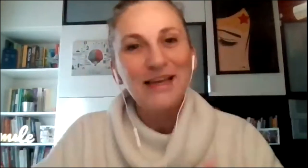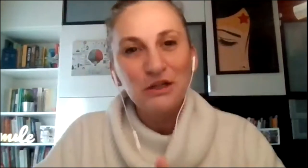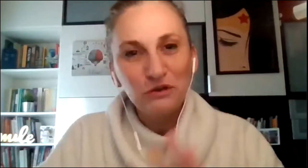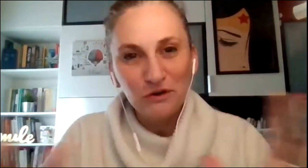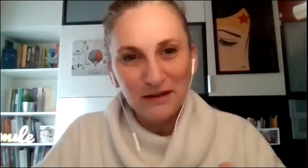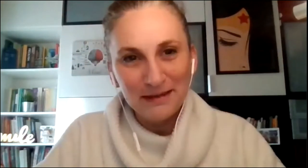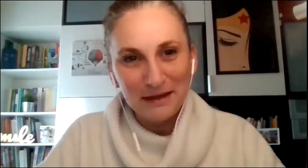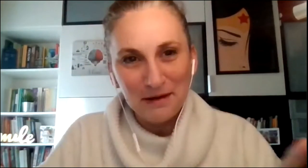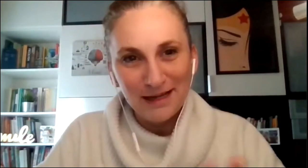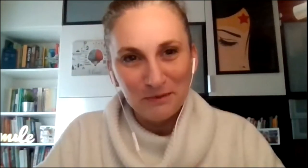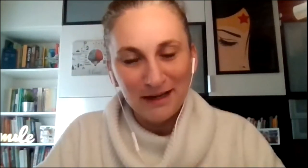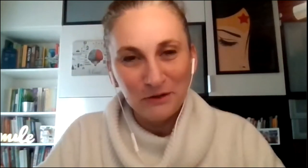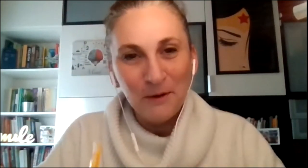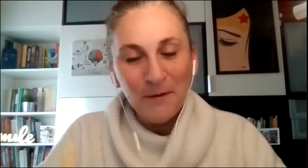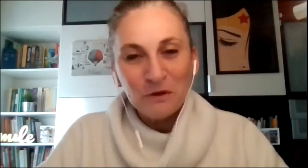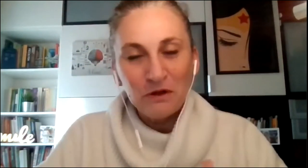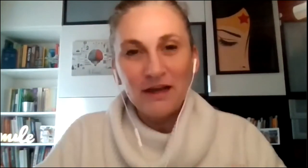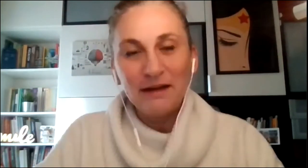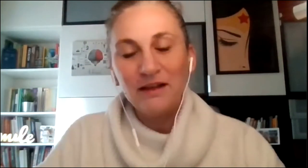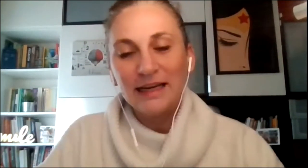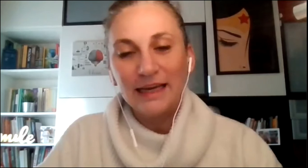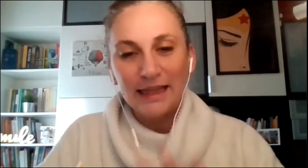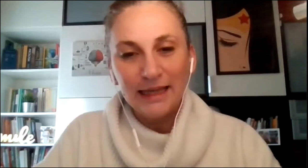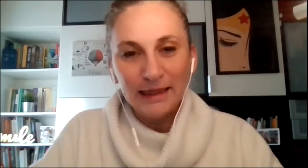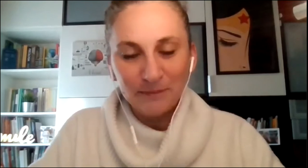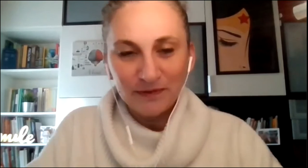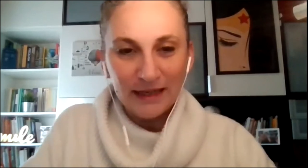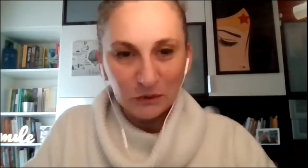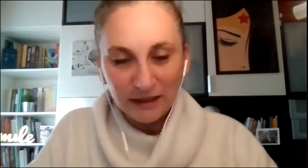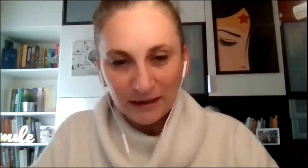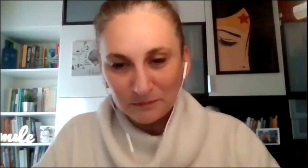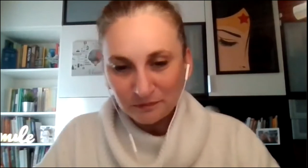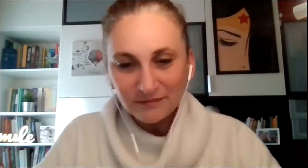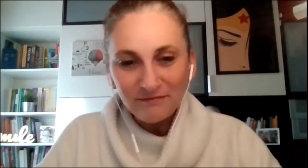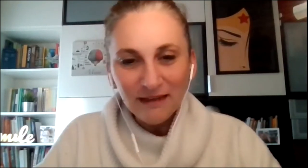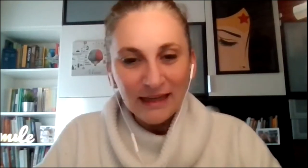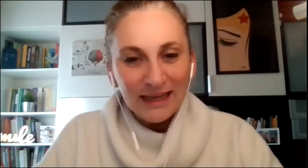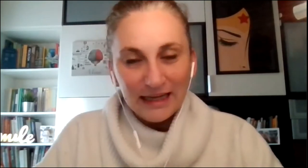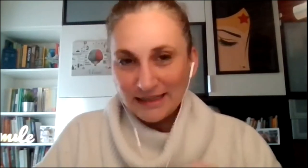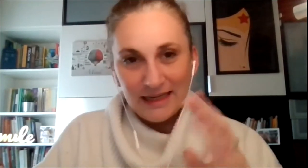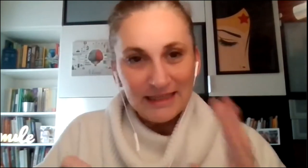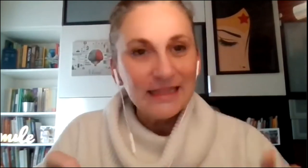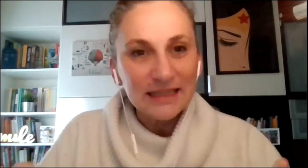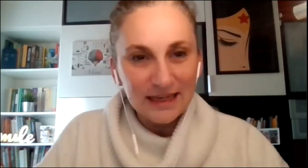mente todo lo que Berta iba explicando. Cuando he hablado de la rigidez y de la rutina, es que es así, ¿no?